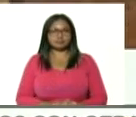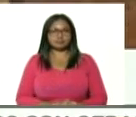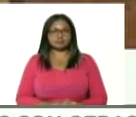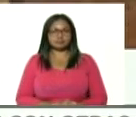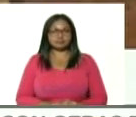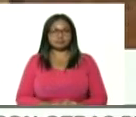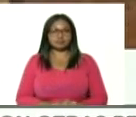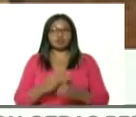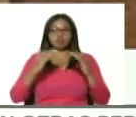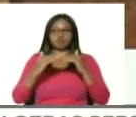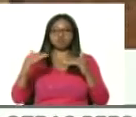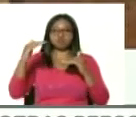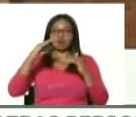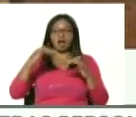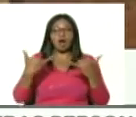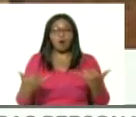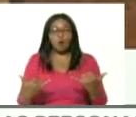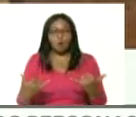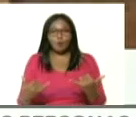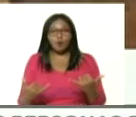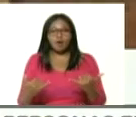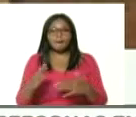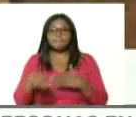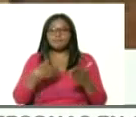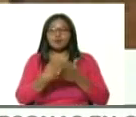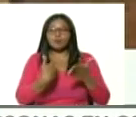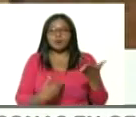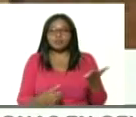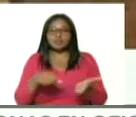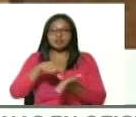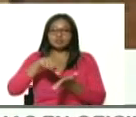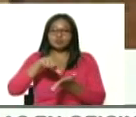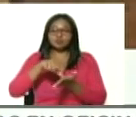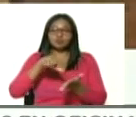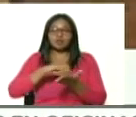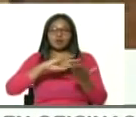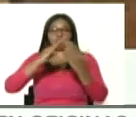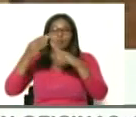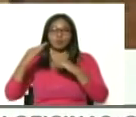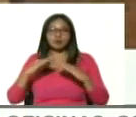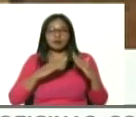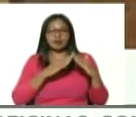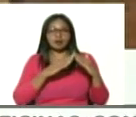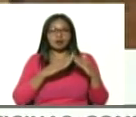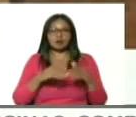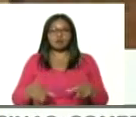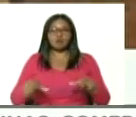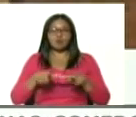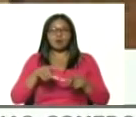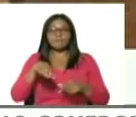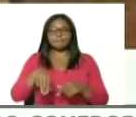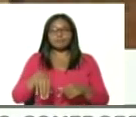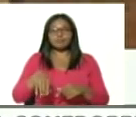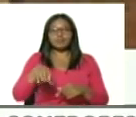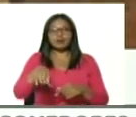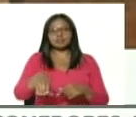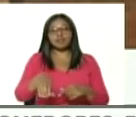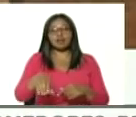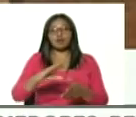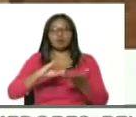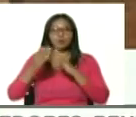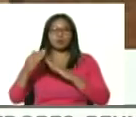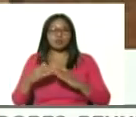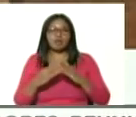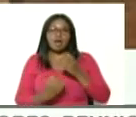superior. Ahora surge la propuesta de la ciudad comunal como el establecimiento del Estado comunal abajo, ahí en